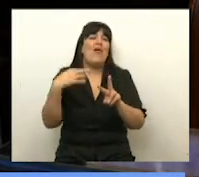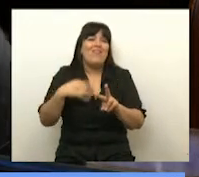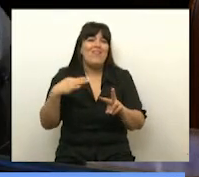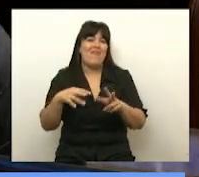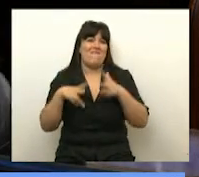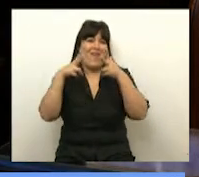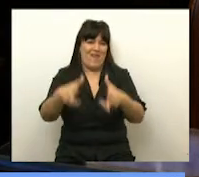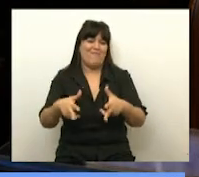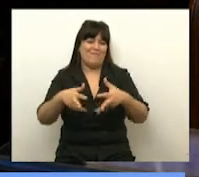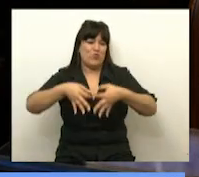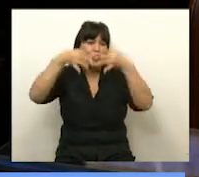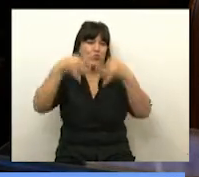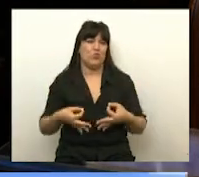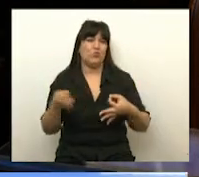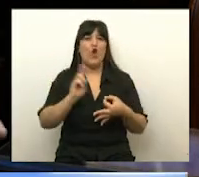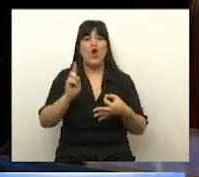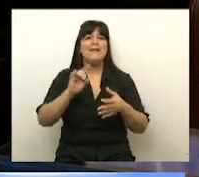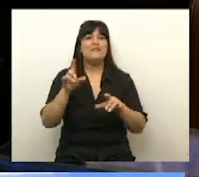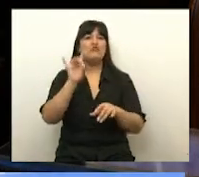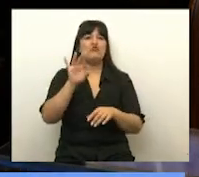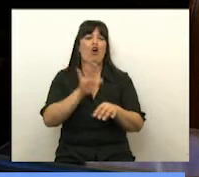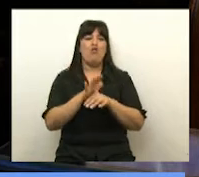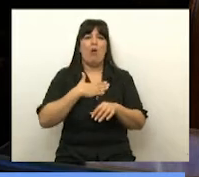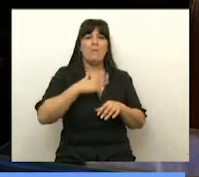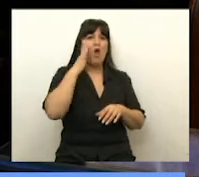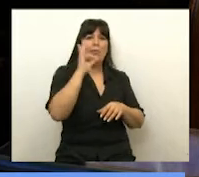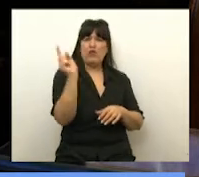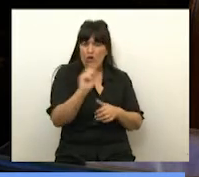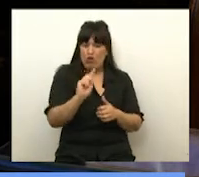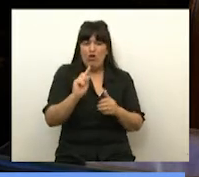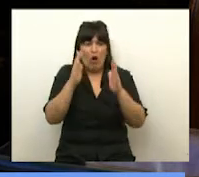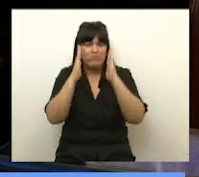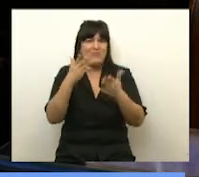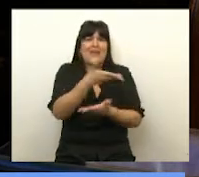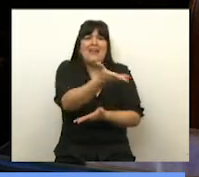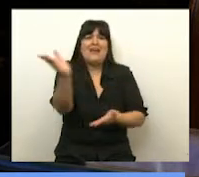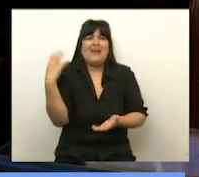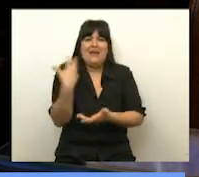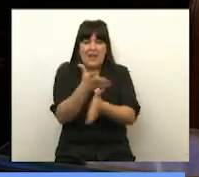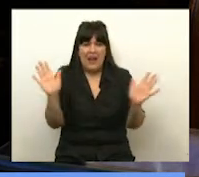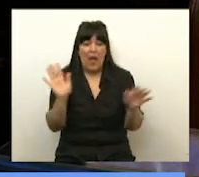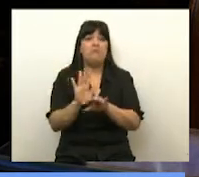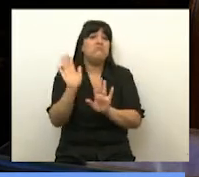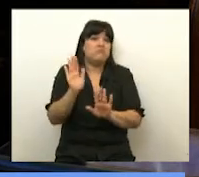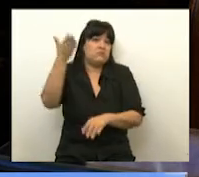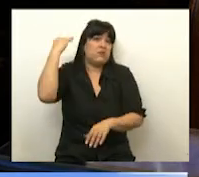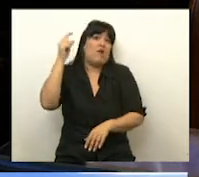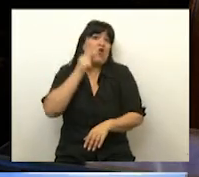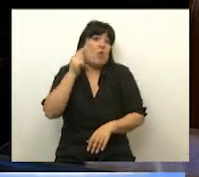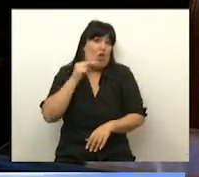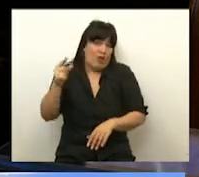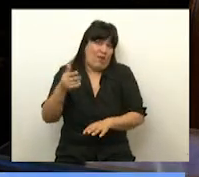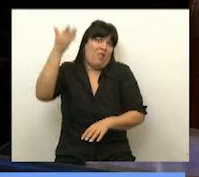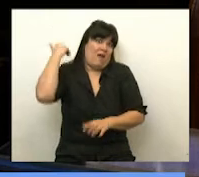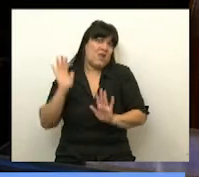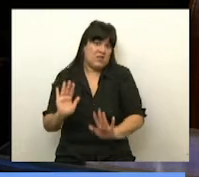esta no tenga una mirada parcial, bajo ningún punto de vista. Solamente Comodoro Rivadavia todavía sigue demandando obras